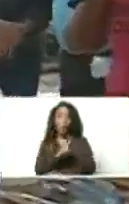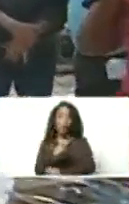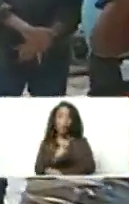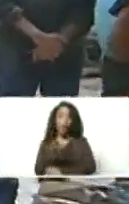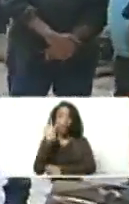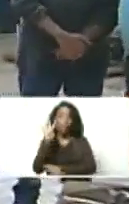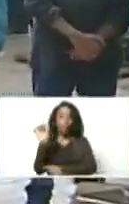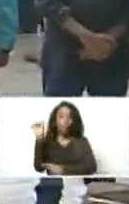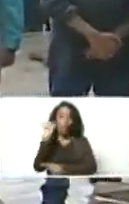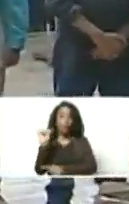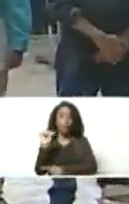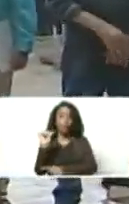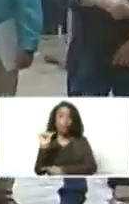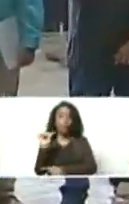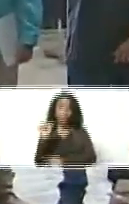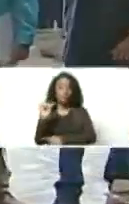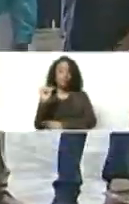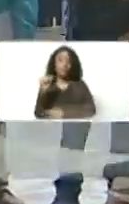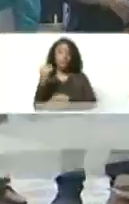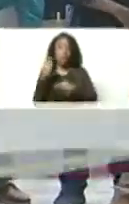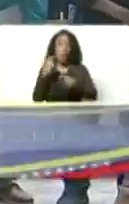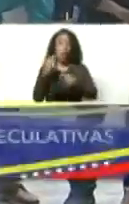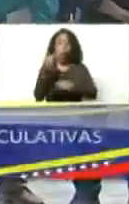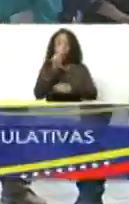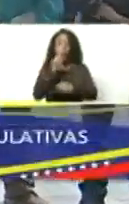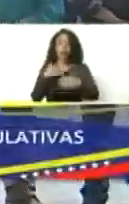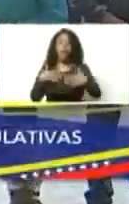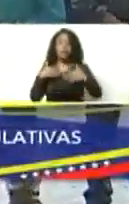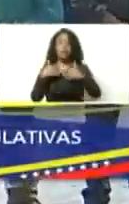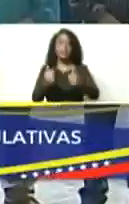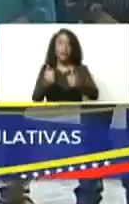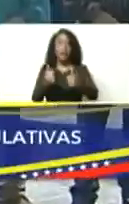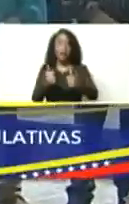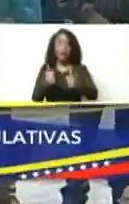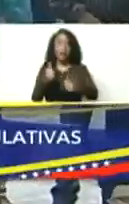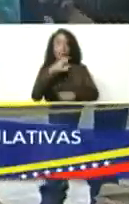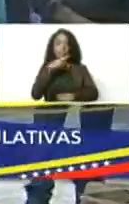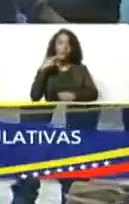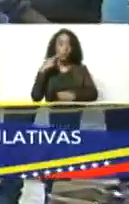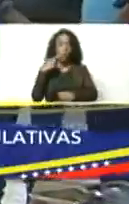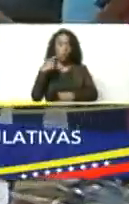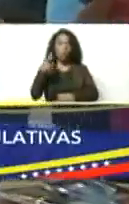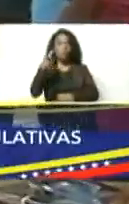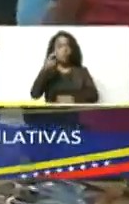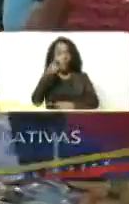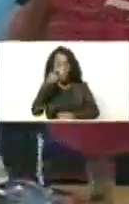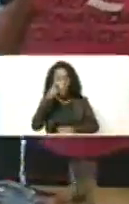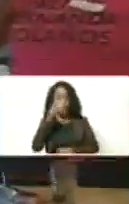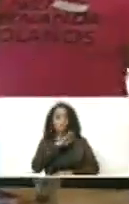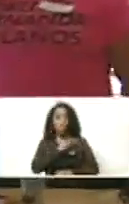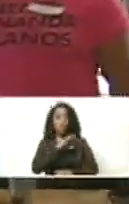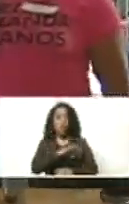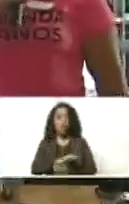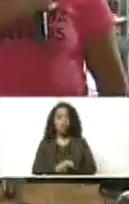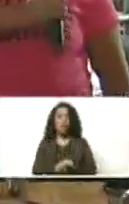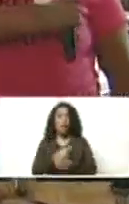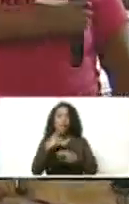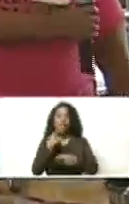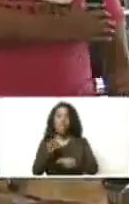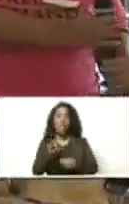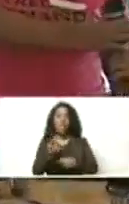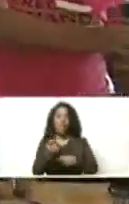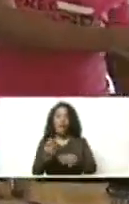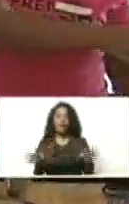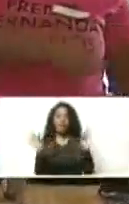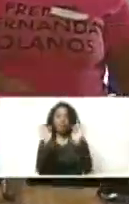veces comer sanos sabrosos seguro y soberano y así es que nos dice el instituto nacional de